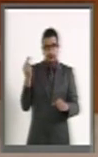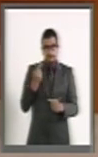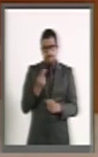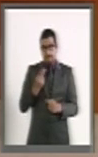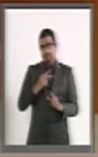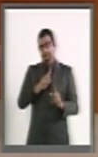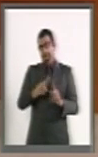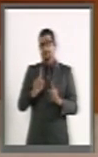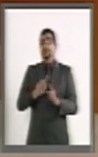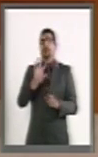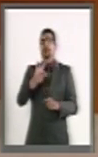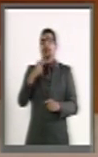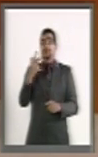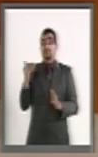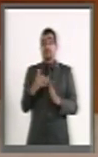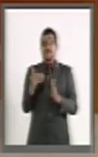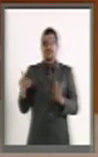aproximadamente